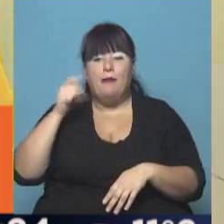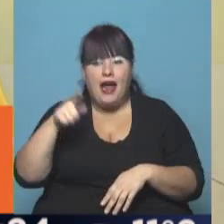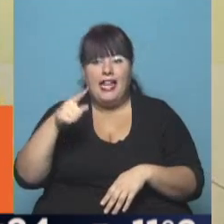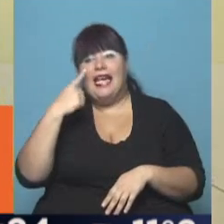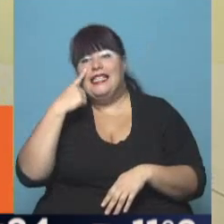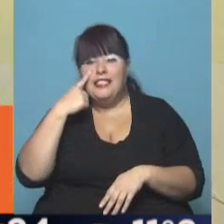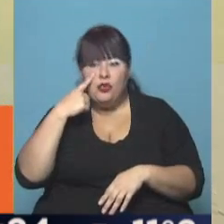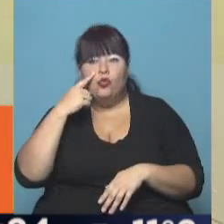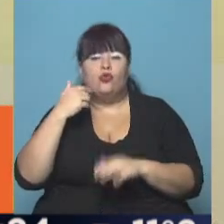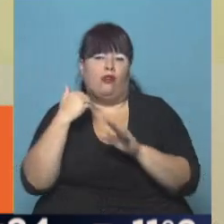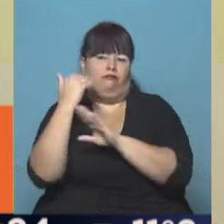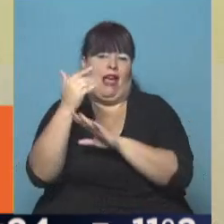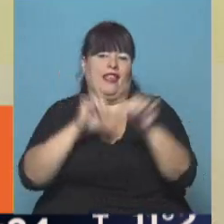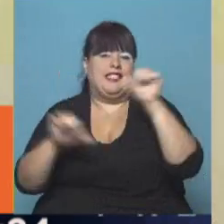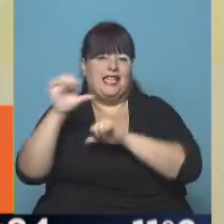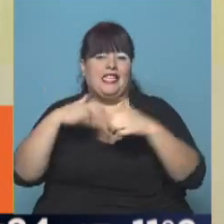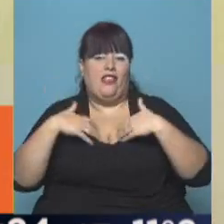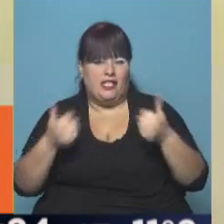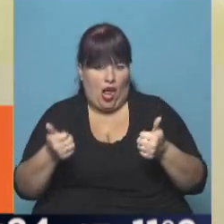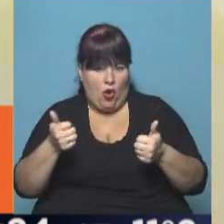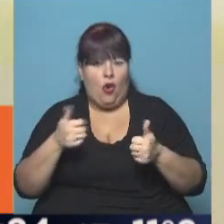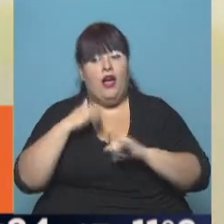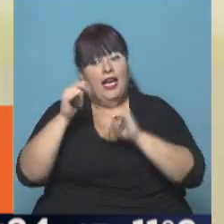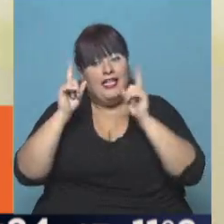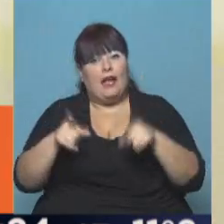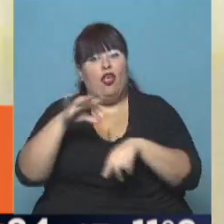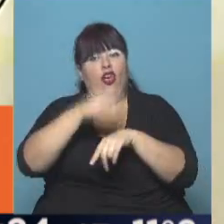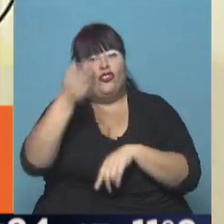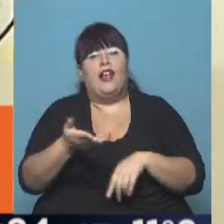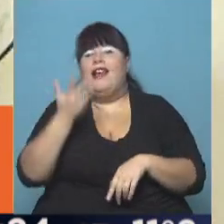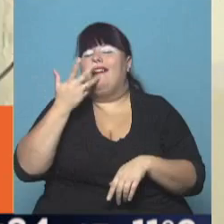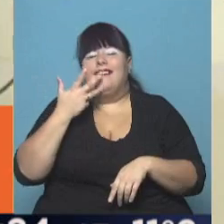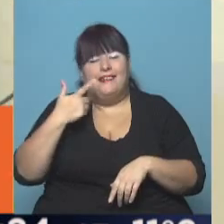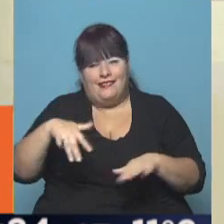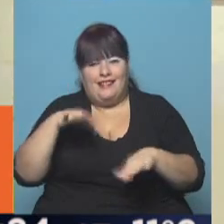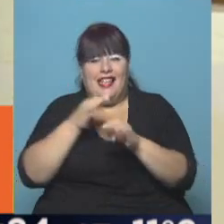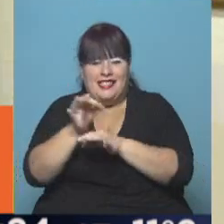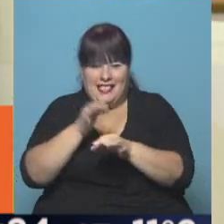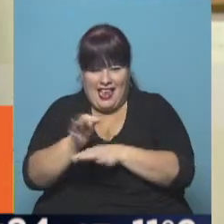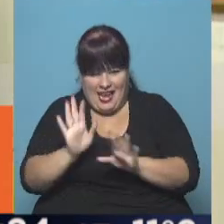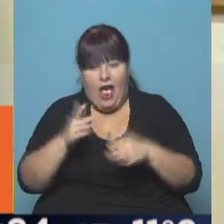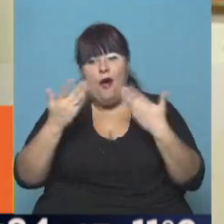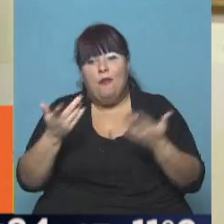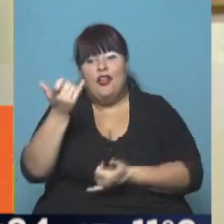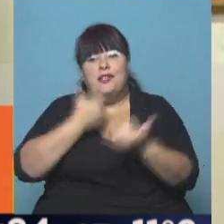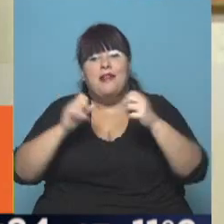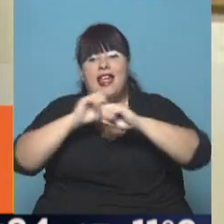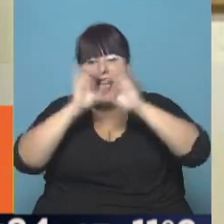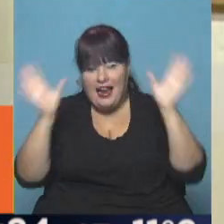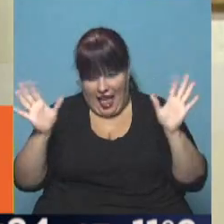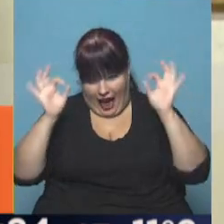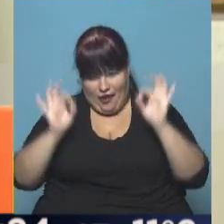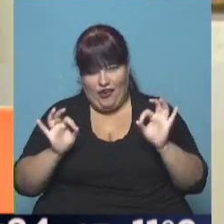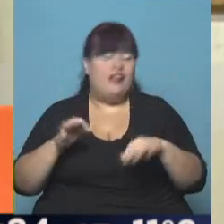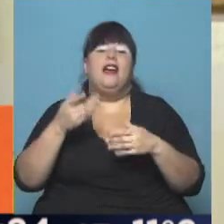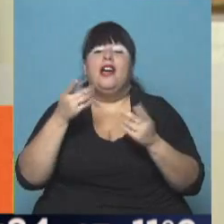instituto superior de ciencias de la salud les aclaro que además un doctor que le gusta mucho mucho la docencia por eso las explicaciones que nos va a dar van a ser